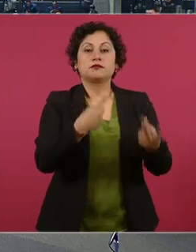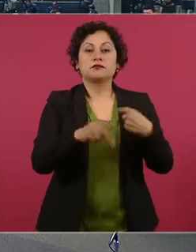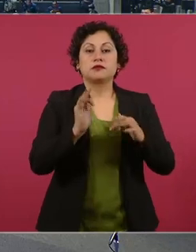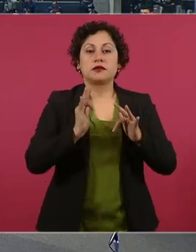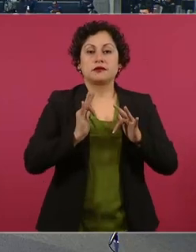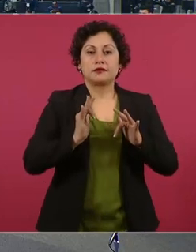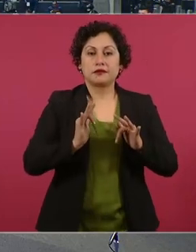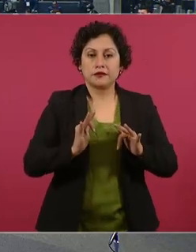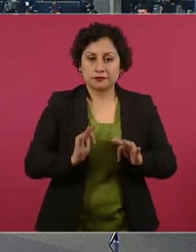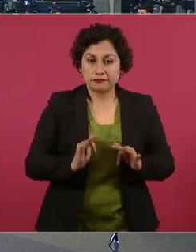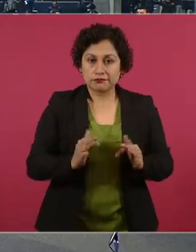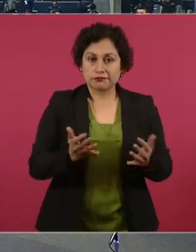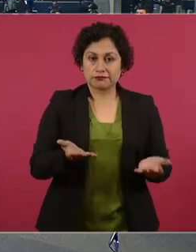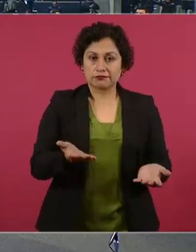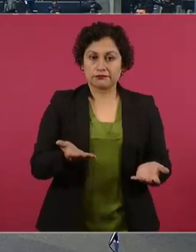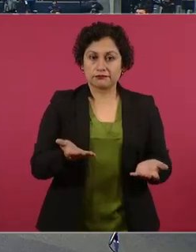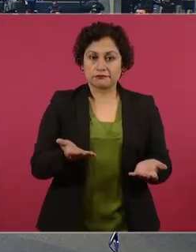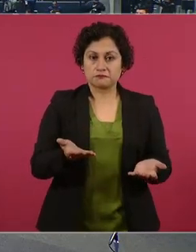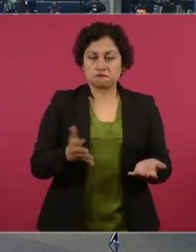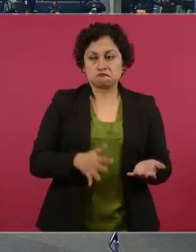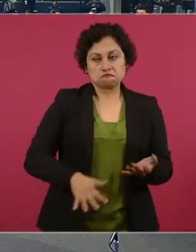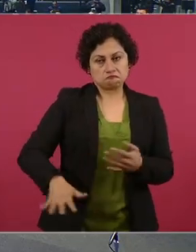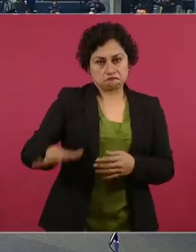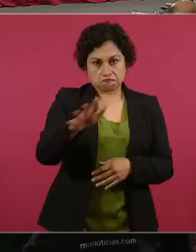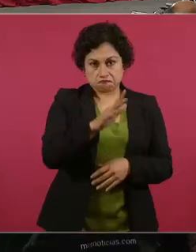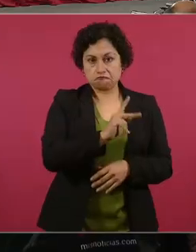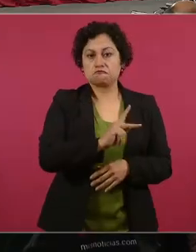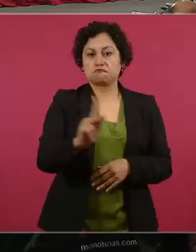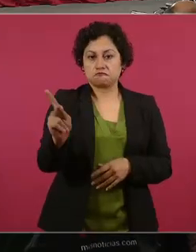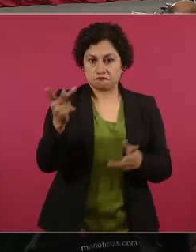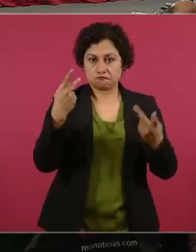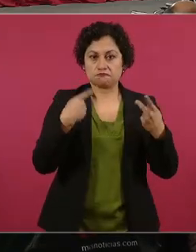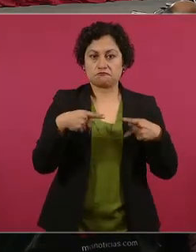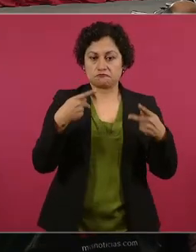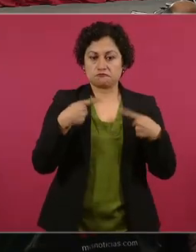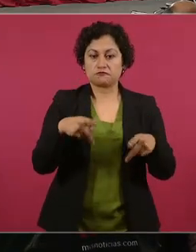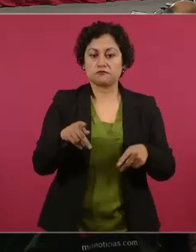pueblo en general, a pesar,